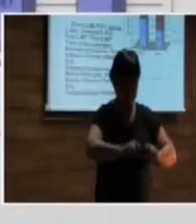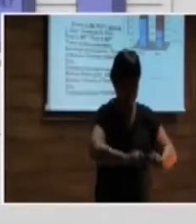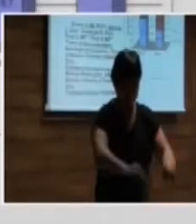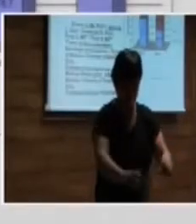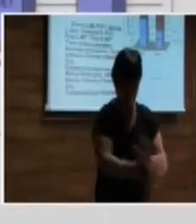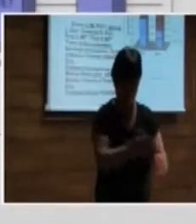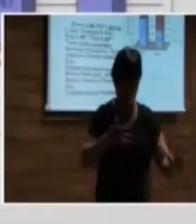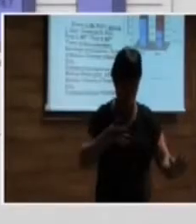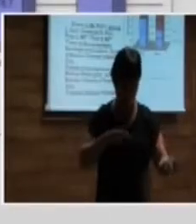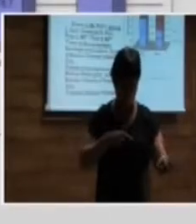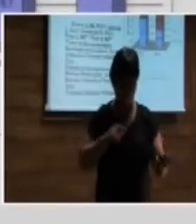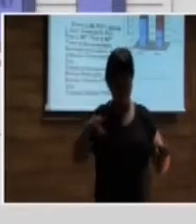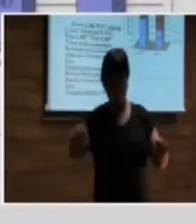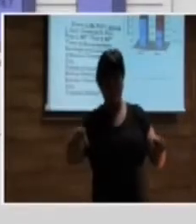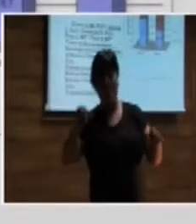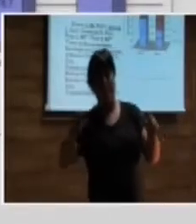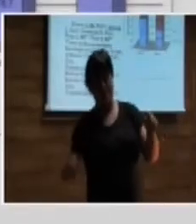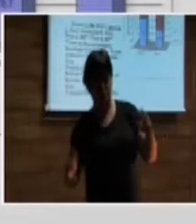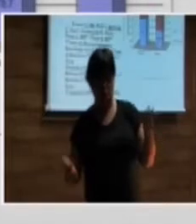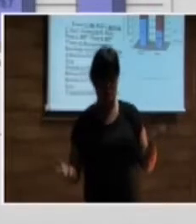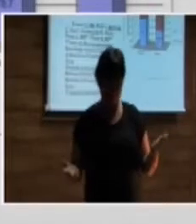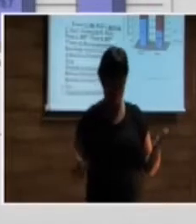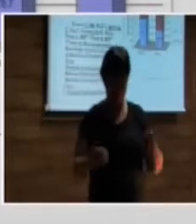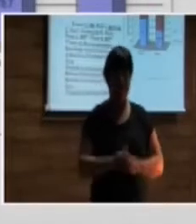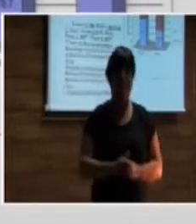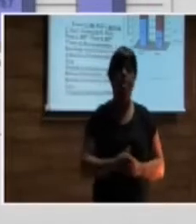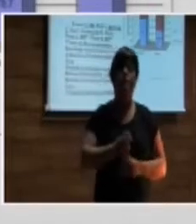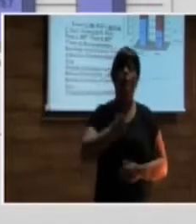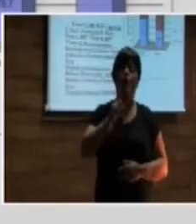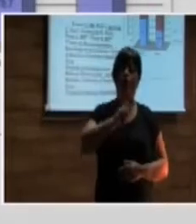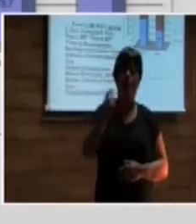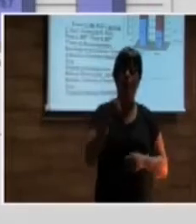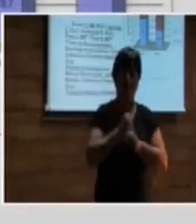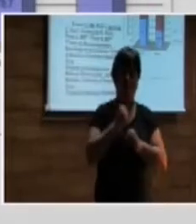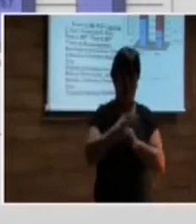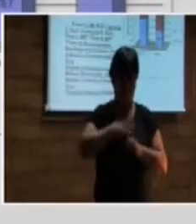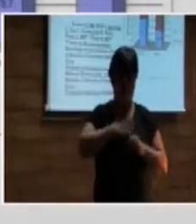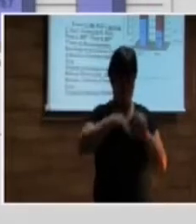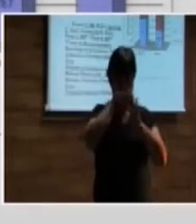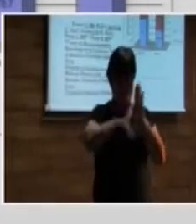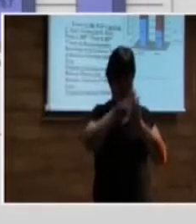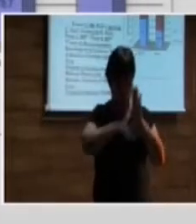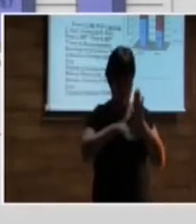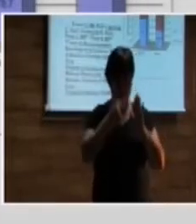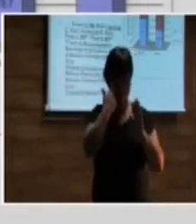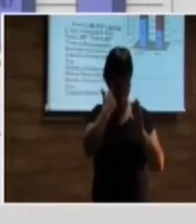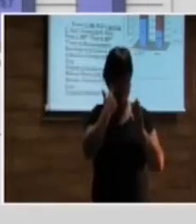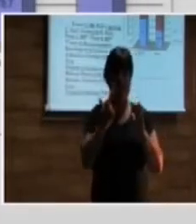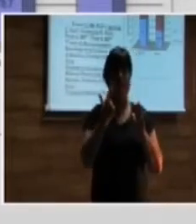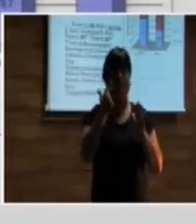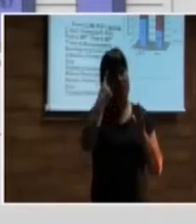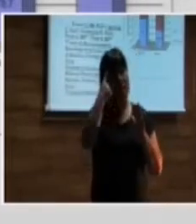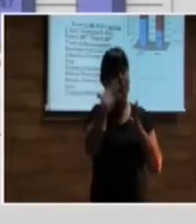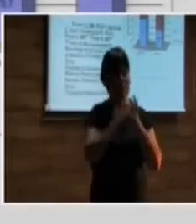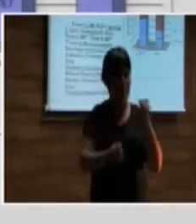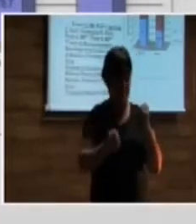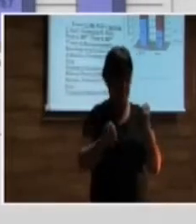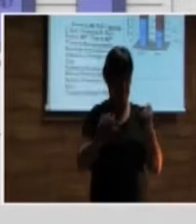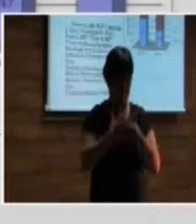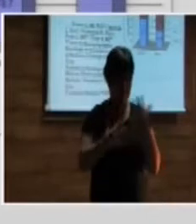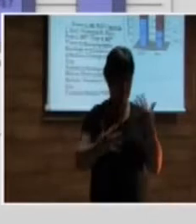Vemos otro trabajo de nuestro programa, donde observamos que los pacientes con demencia mixta, esto fue presentado ya